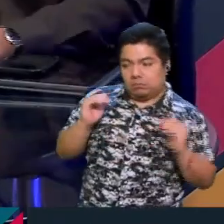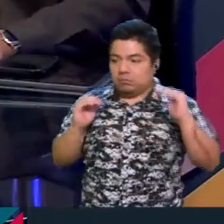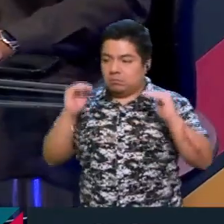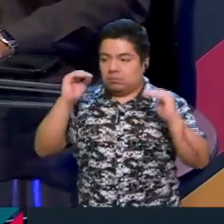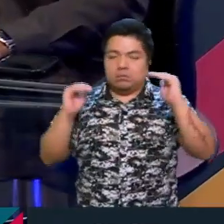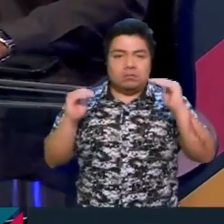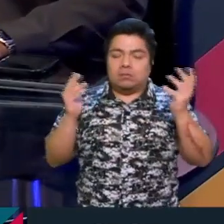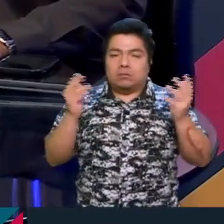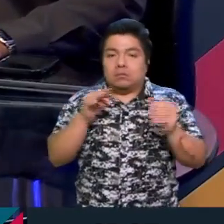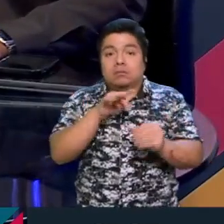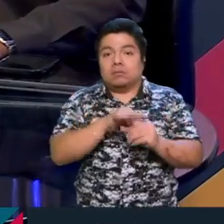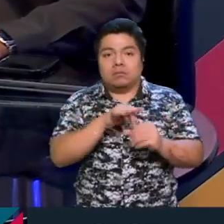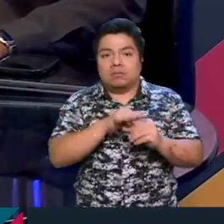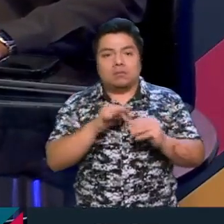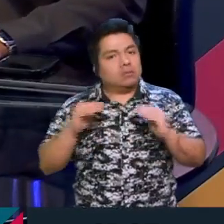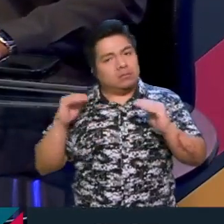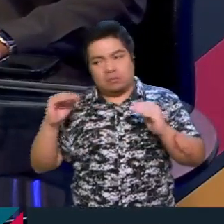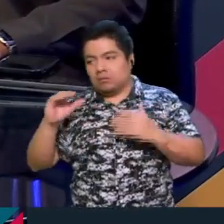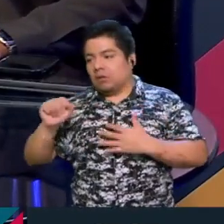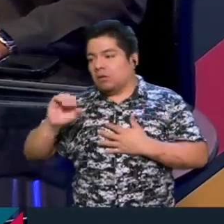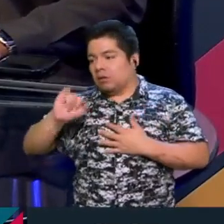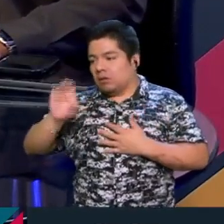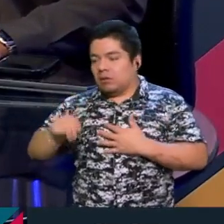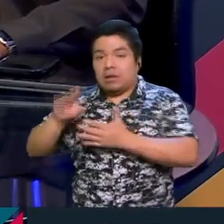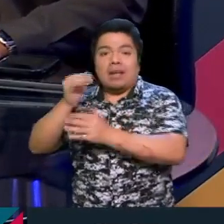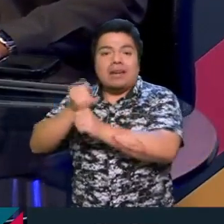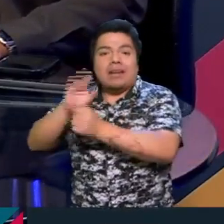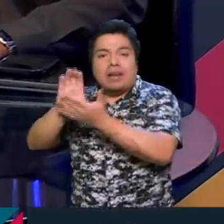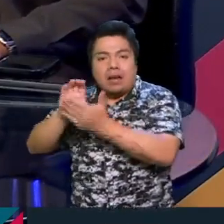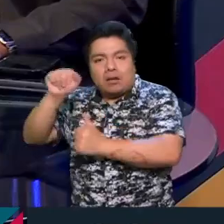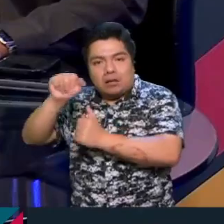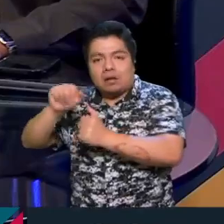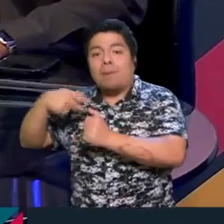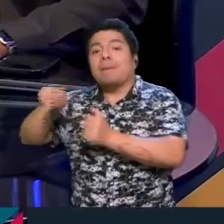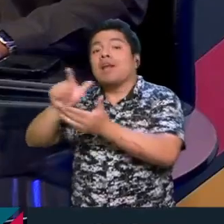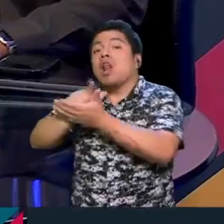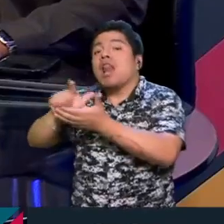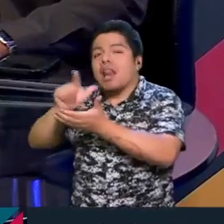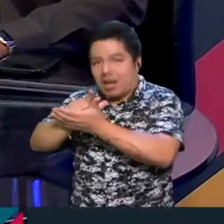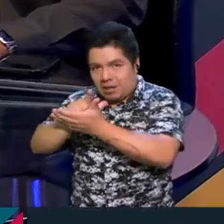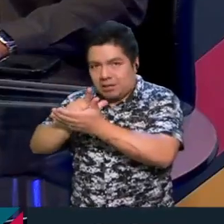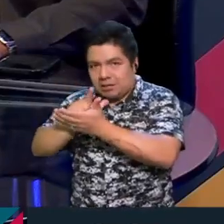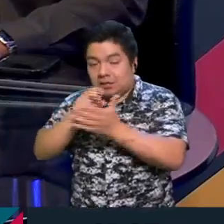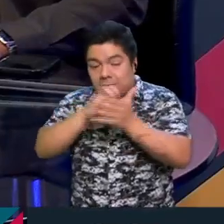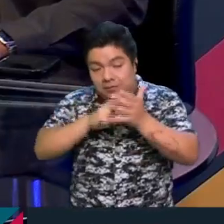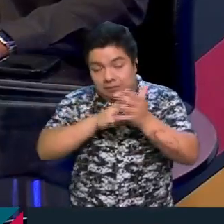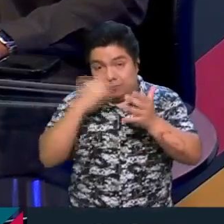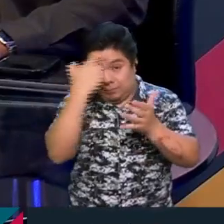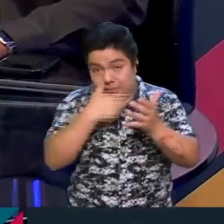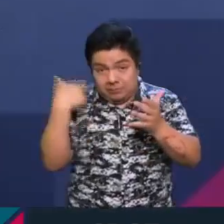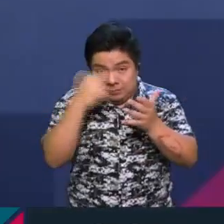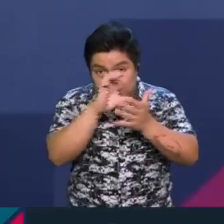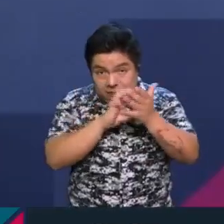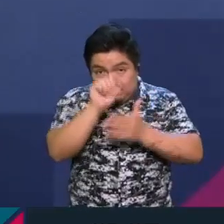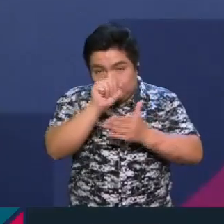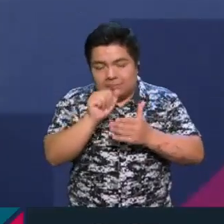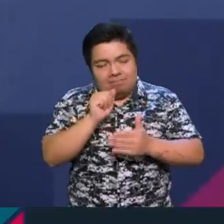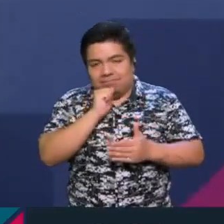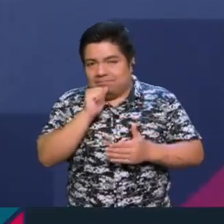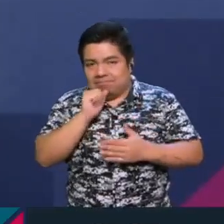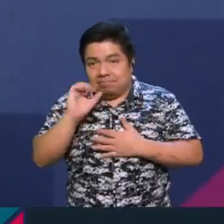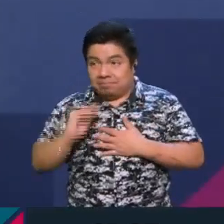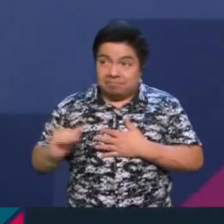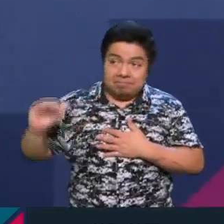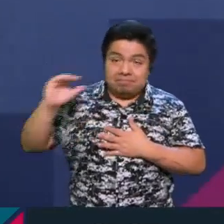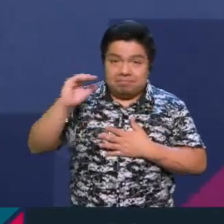materia electoral no, la Corte tiene las acciones de inconstitucionalidad, pero contra leyes, no puede revisar el texto constitucional. La Sala Superior